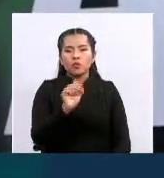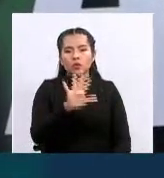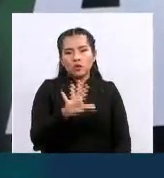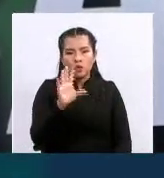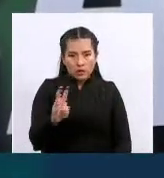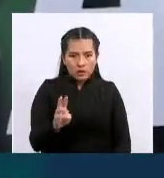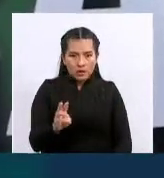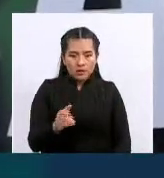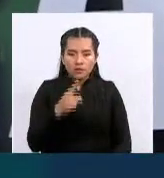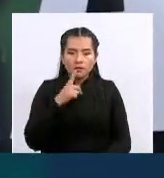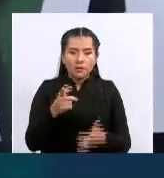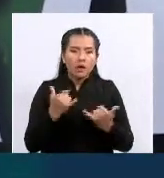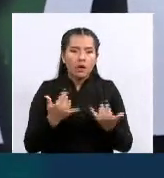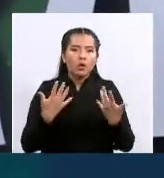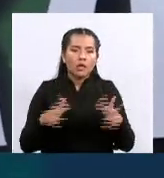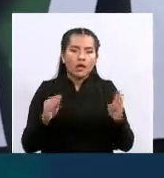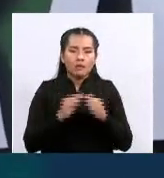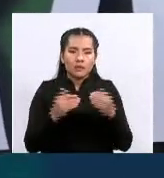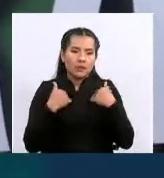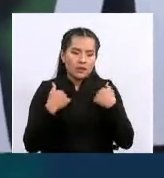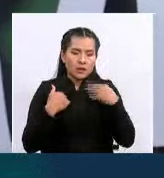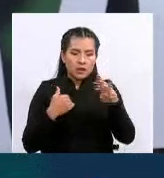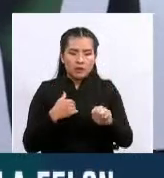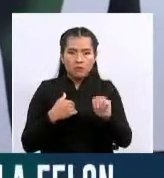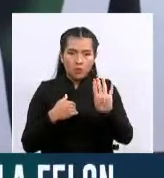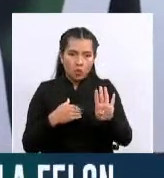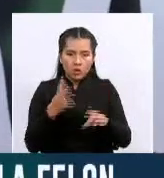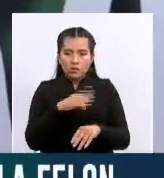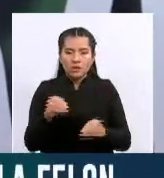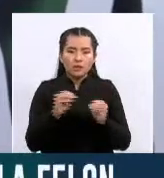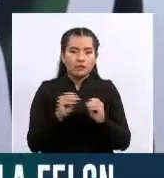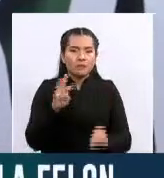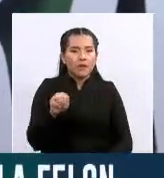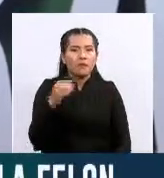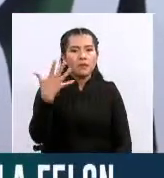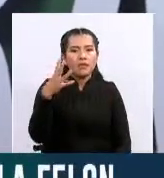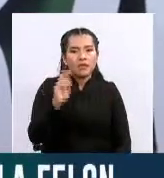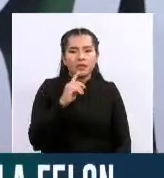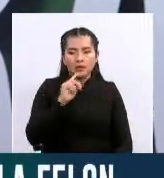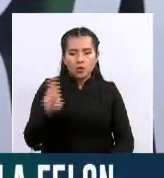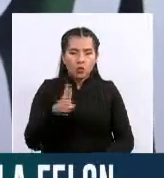5.56, tenemos la M4 y la M16 que utilizamos ese tipo de proyectil,